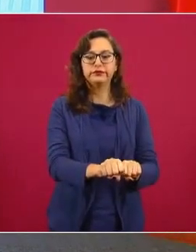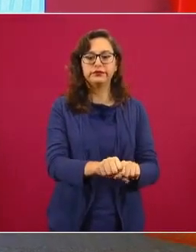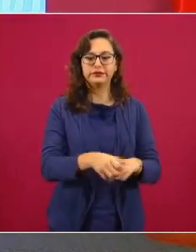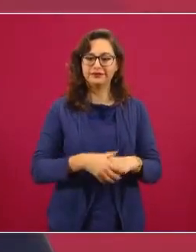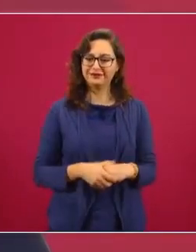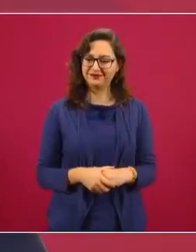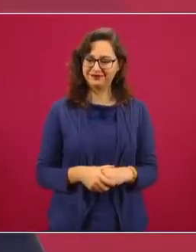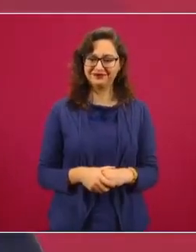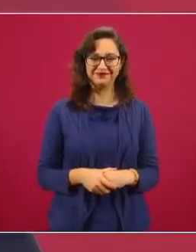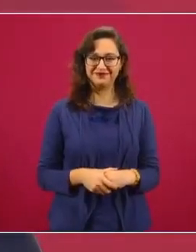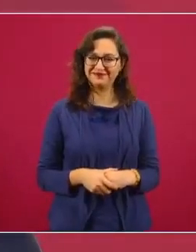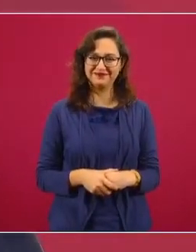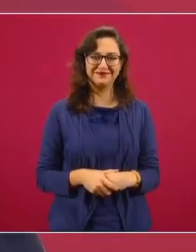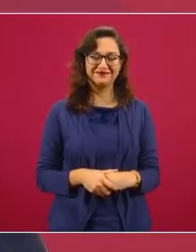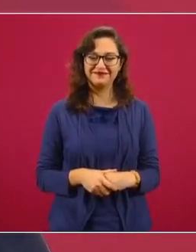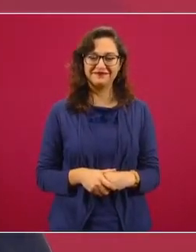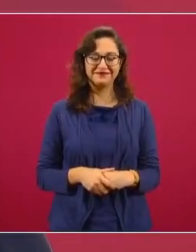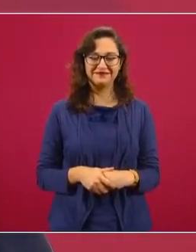Parece increíble.